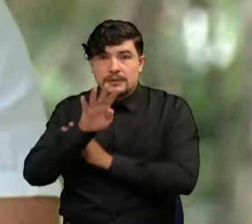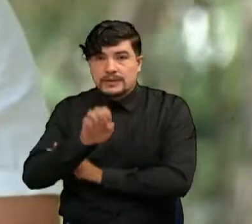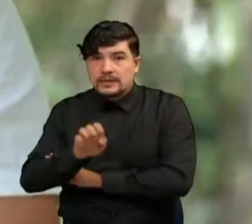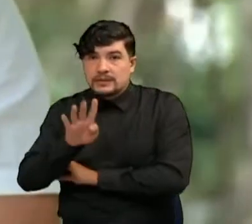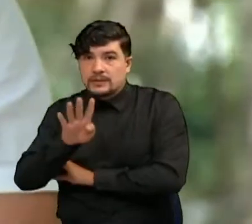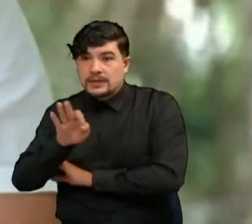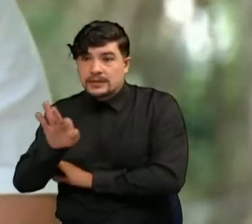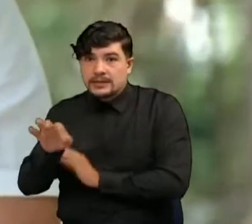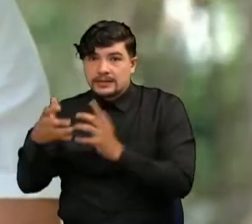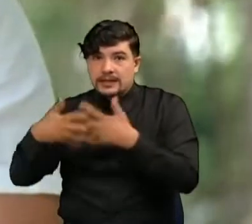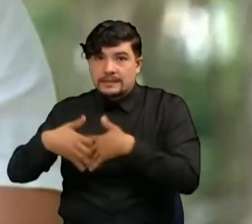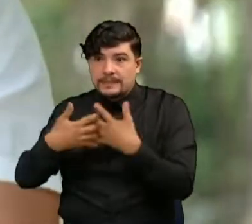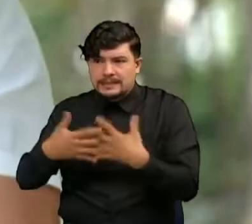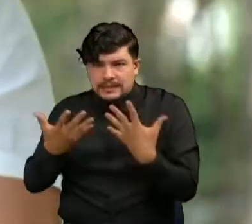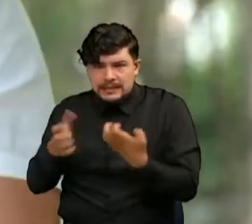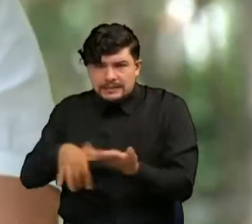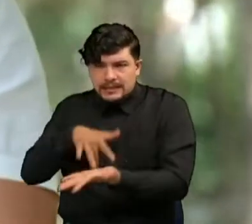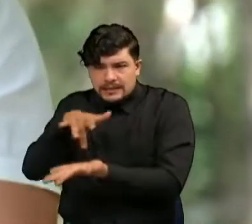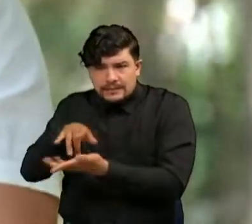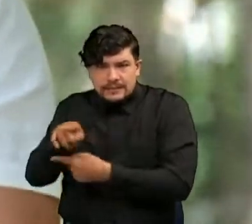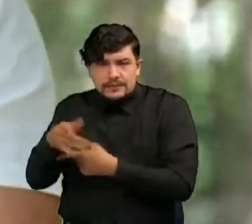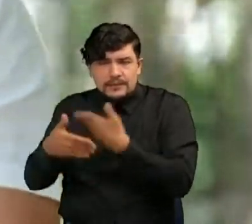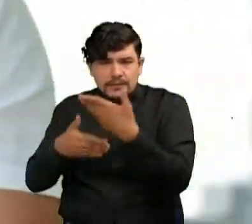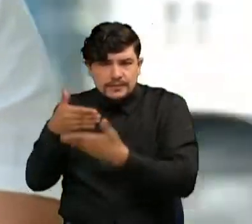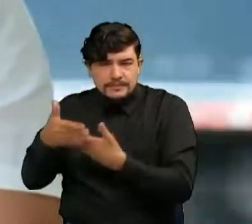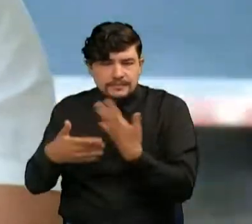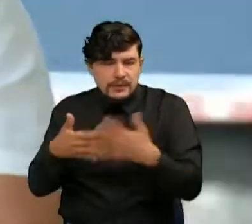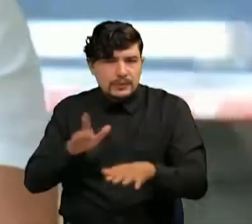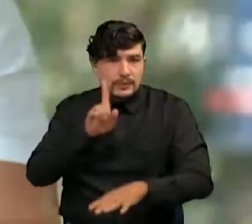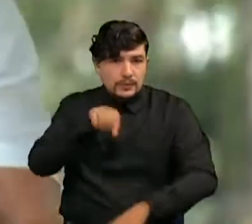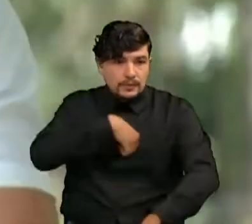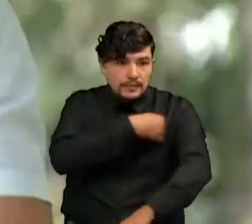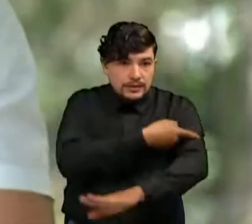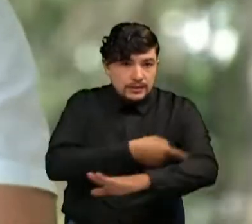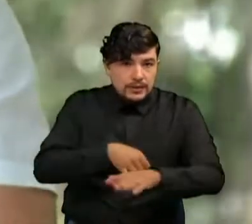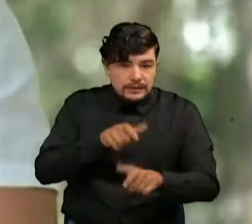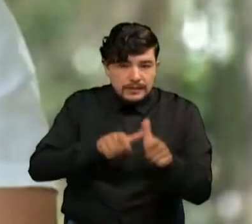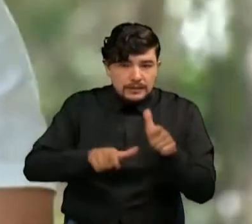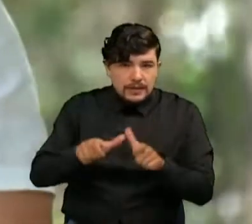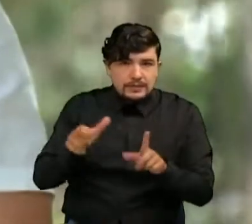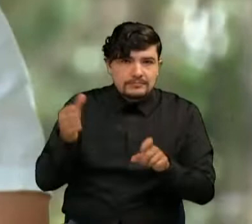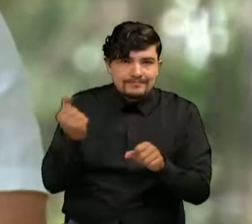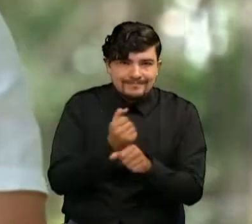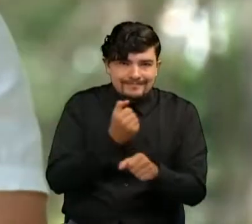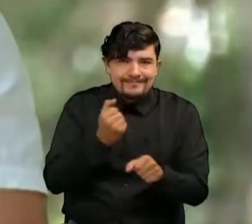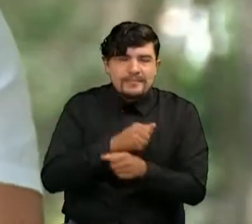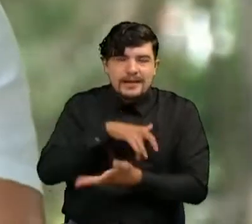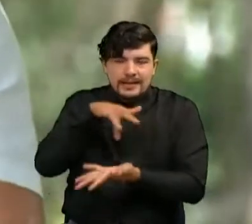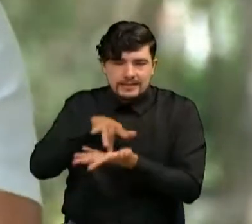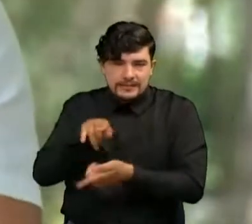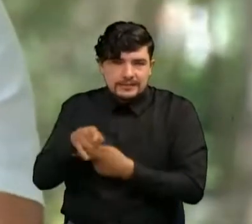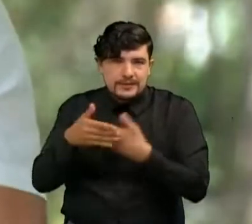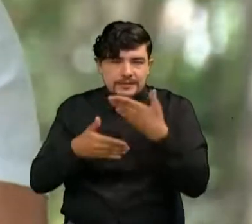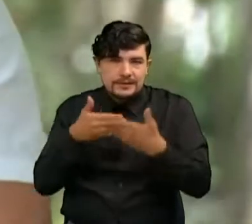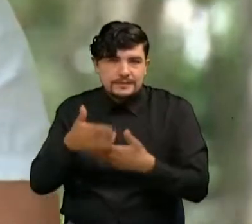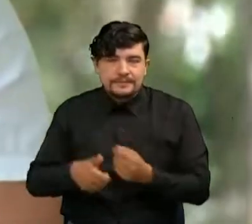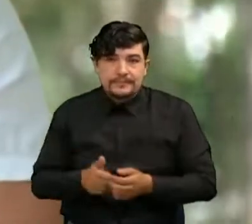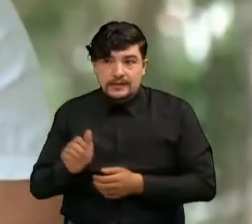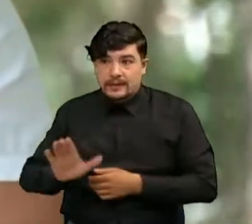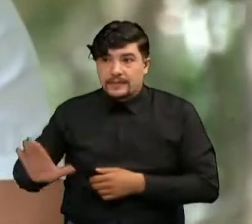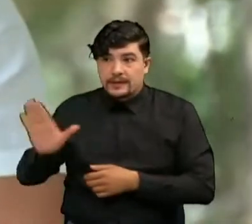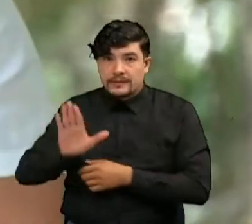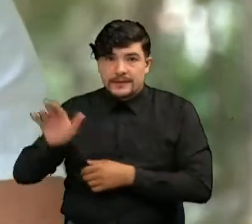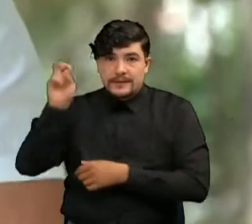viene adelantando la ANDI, de las cuales más de 1.000.000 de trabajadores participarán de este ejercicio. Solamente el departamento de